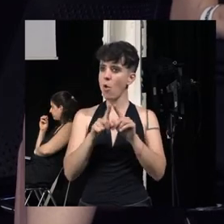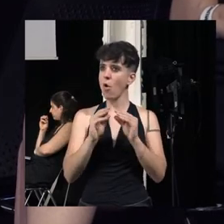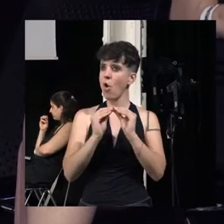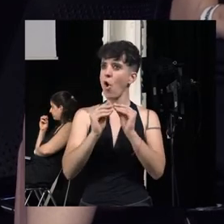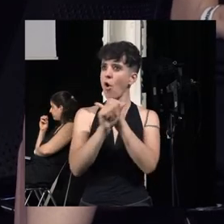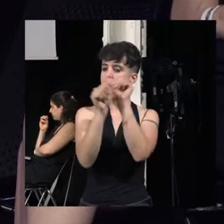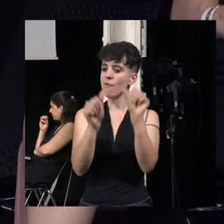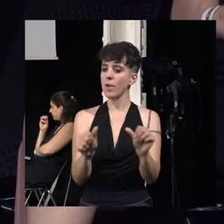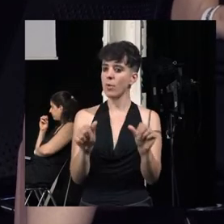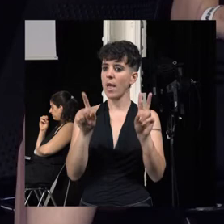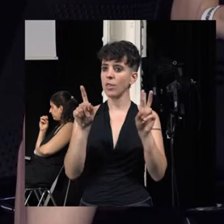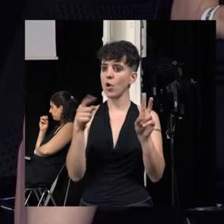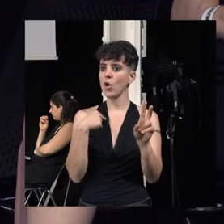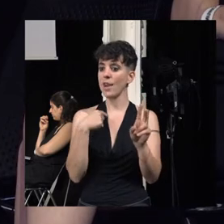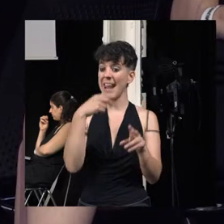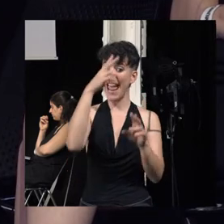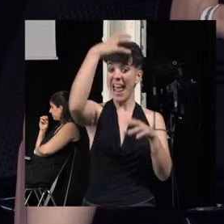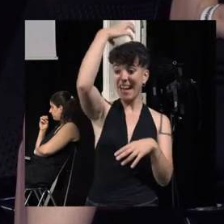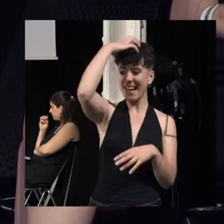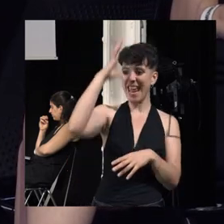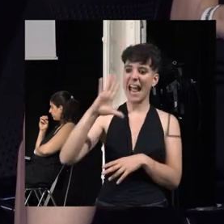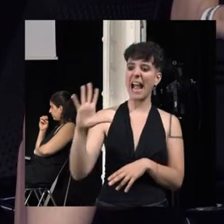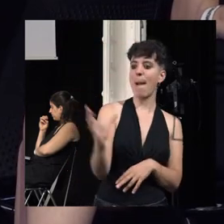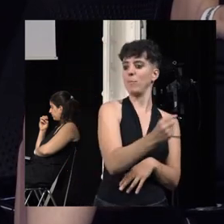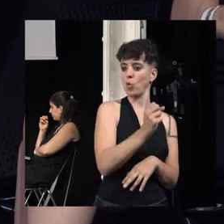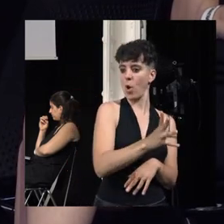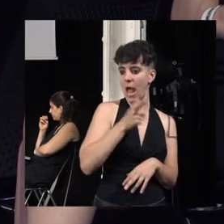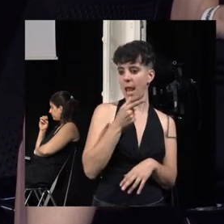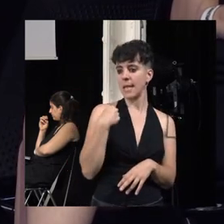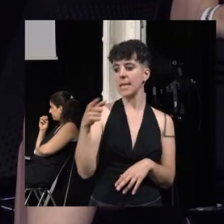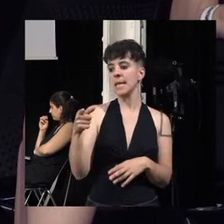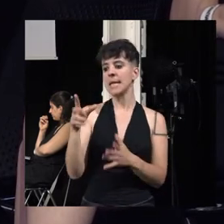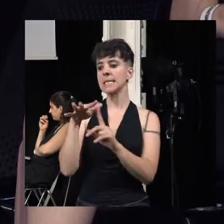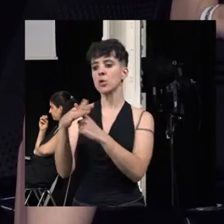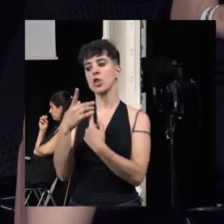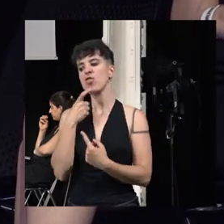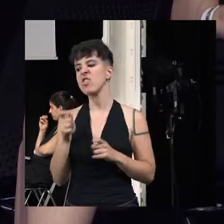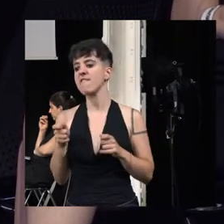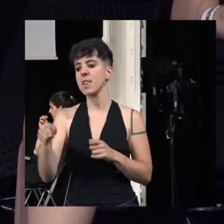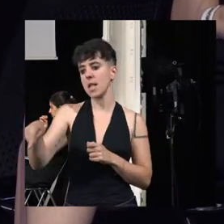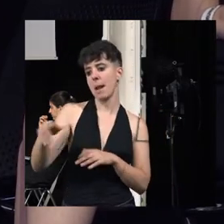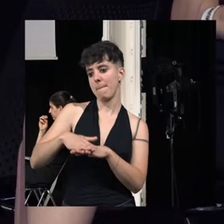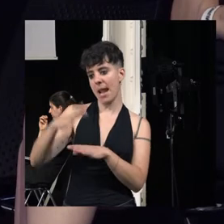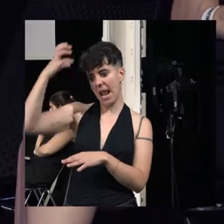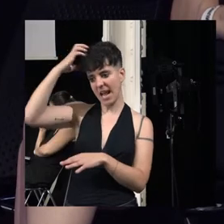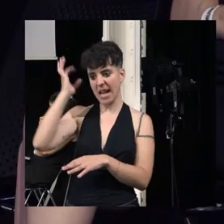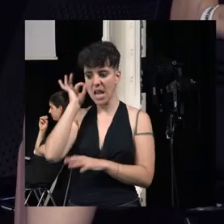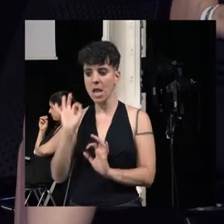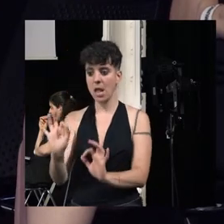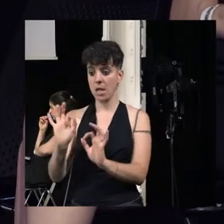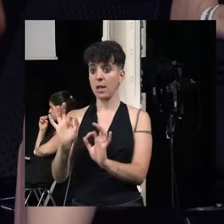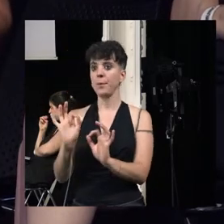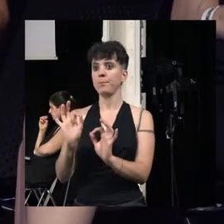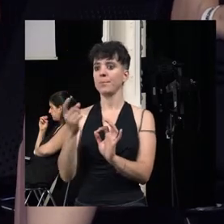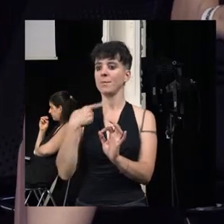ejemplo, capturar al rey y poner en jaque a la reina. Por ejemplo, mirar hacia ese momento, el de la